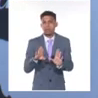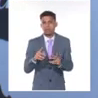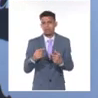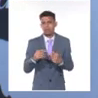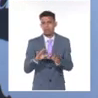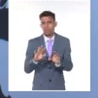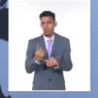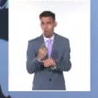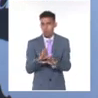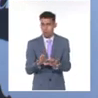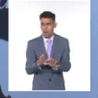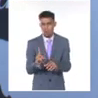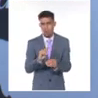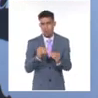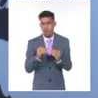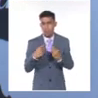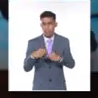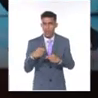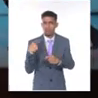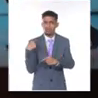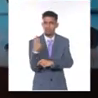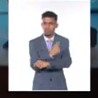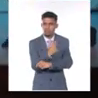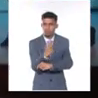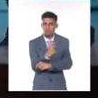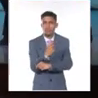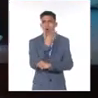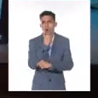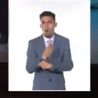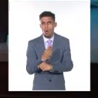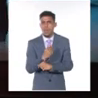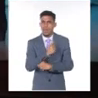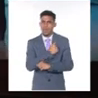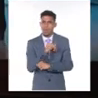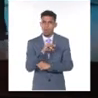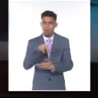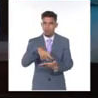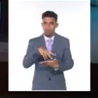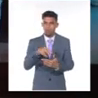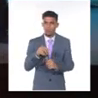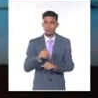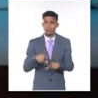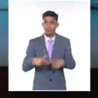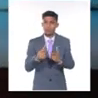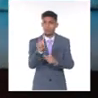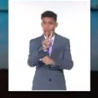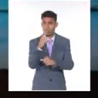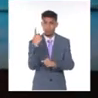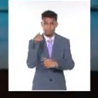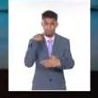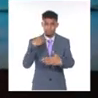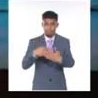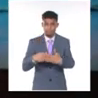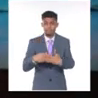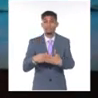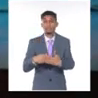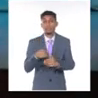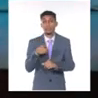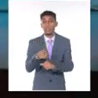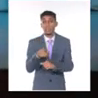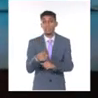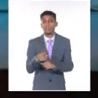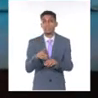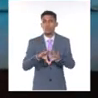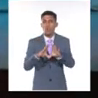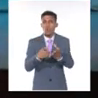que vienen atrás para que no se muera el arte. El colectivo cumple 22 años de creado y se distingue por la cercanía a la